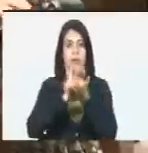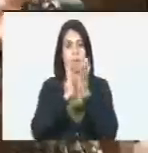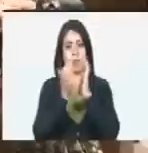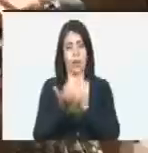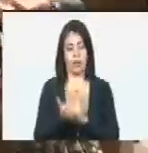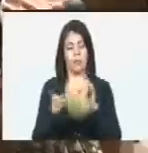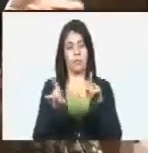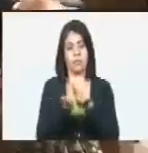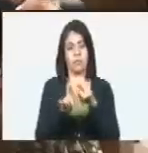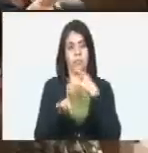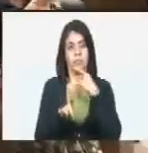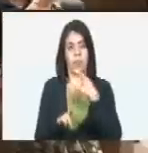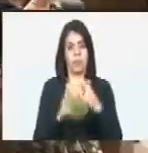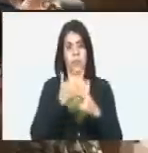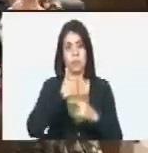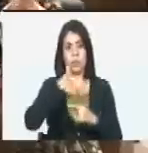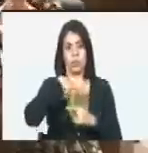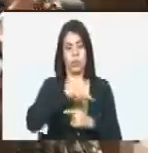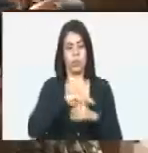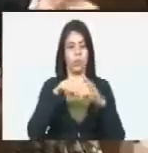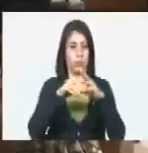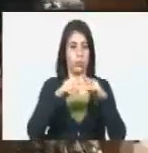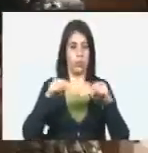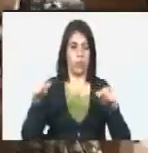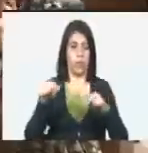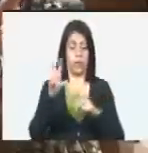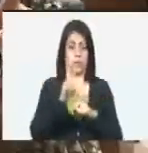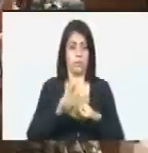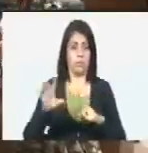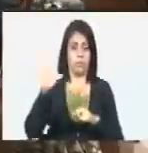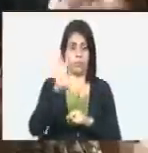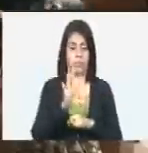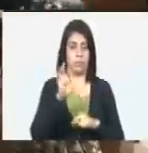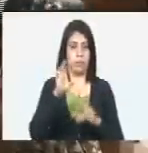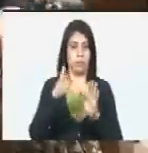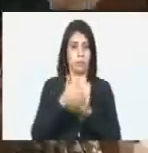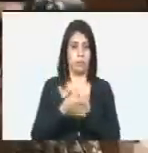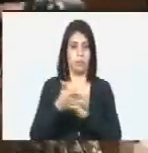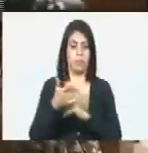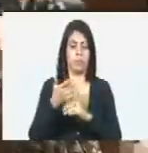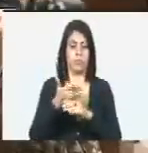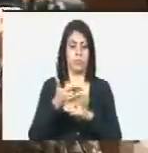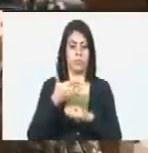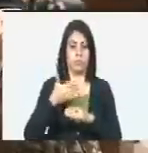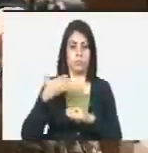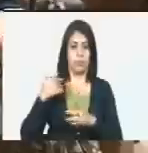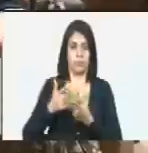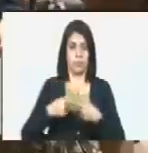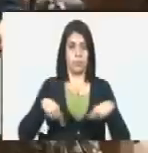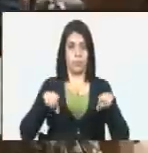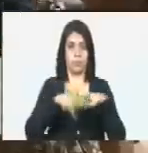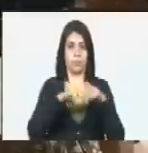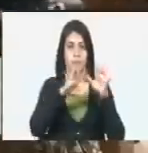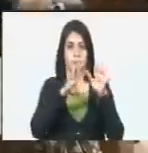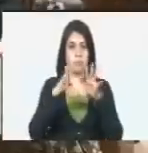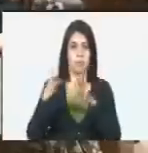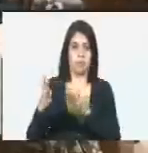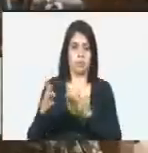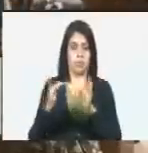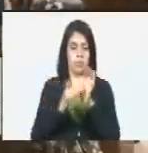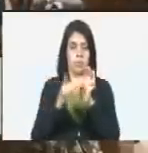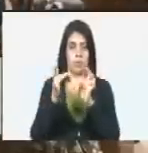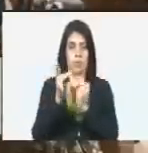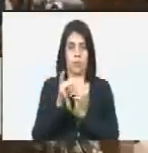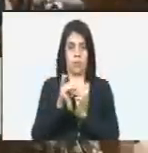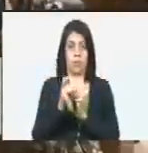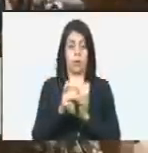como nuestro territorio, es el de antes de los sucesos del 19 de abril y a